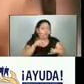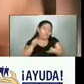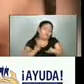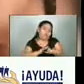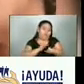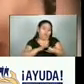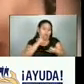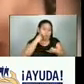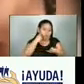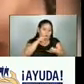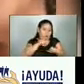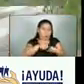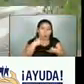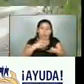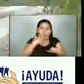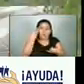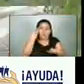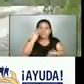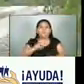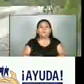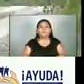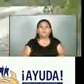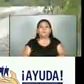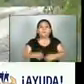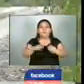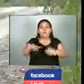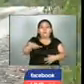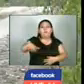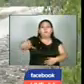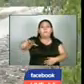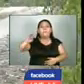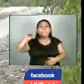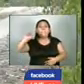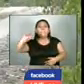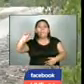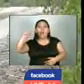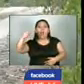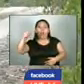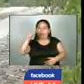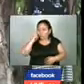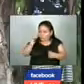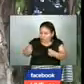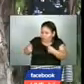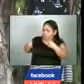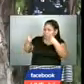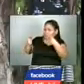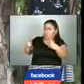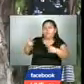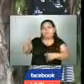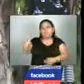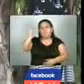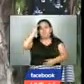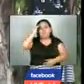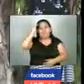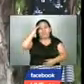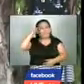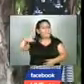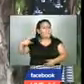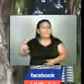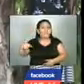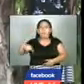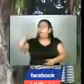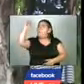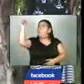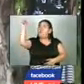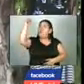el teléfono y lo primero que me sale en Facebook. Los habitantes del cantón El Mango estaban sorprendidos del suceso, aunque reconocen que es frecuente